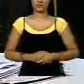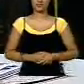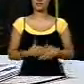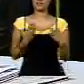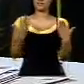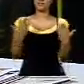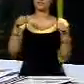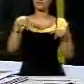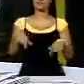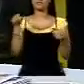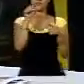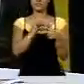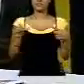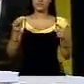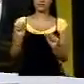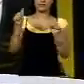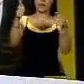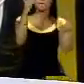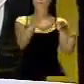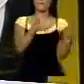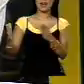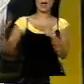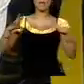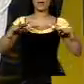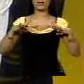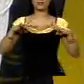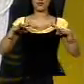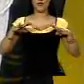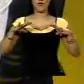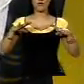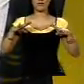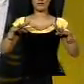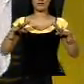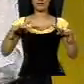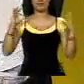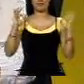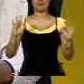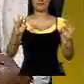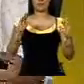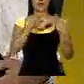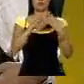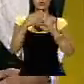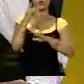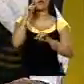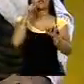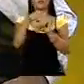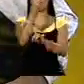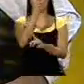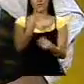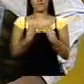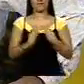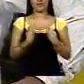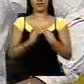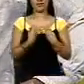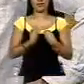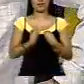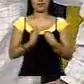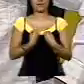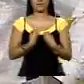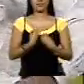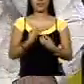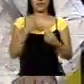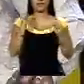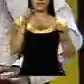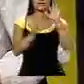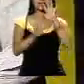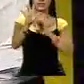Bueno, fíjate, esta semana se inició el Plan Vacacional Comunitario para el Buen Vivir. Desde ayer, 1 de agosto, hasta el 15 de septiembre a nivel nacional.